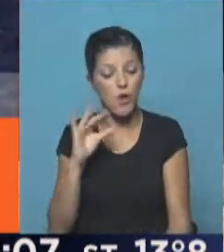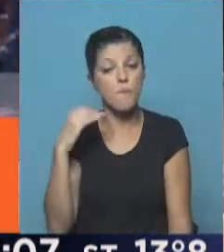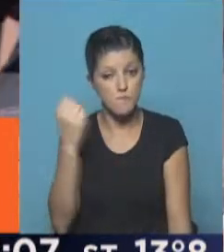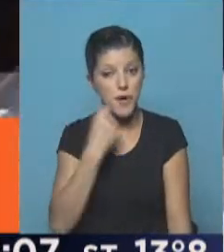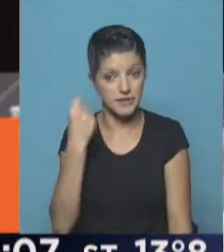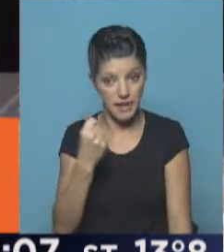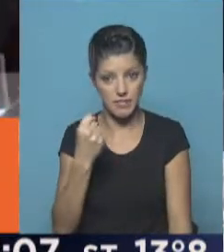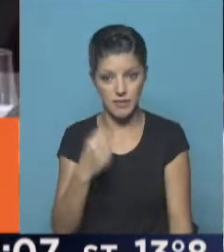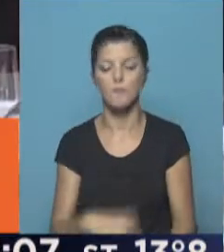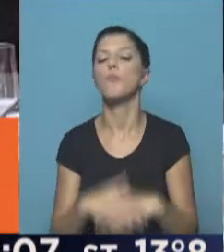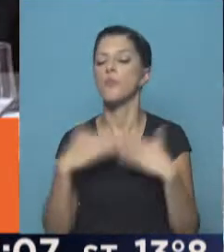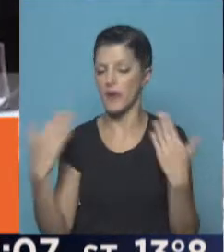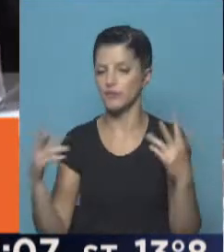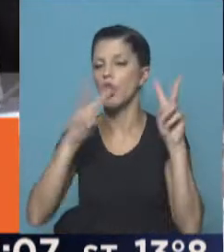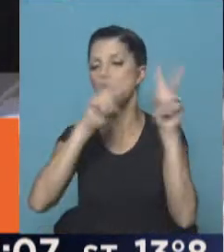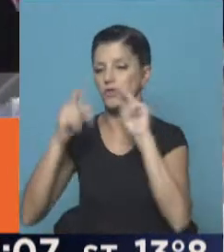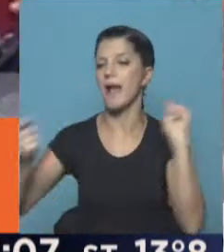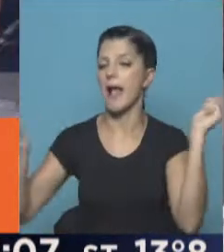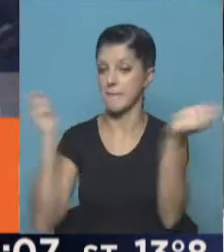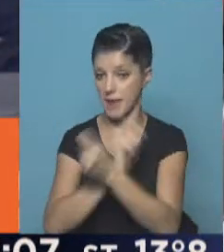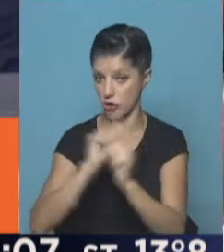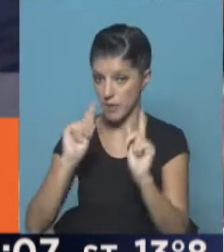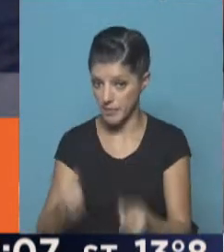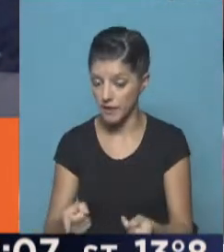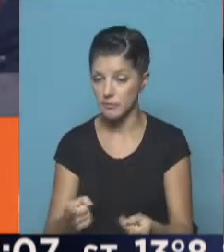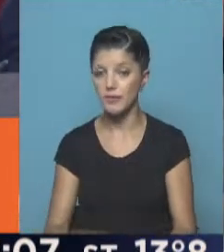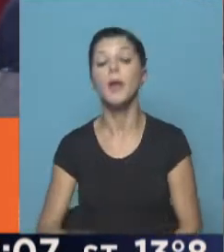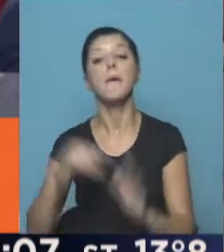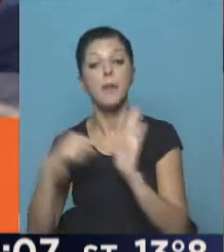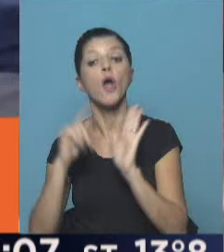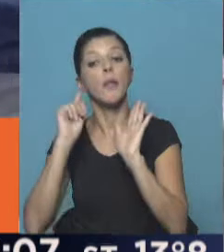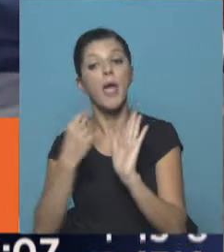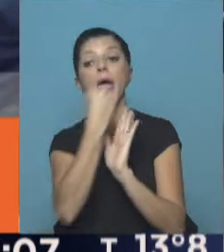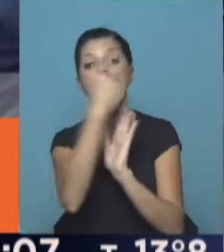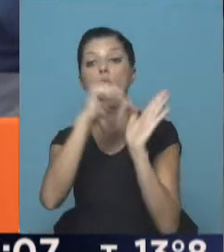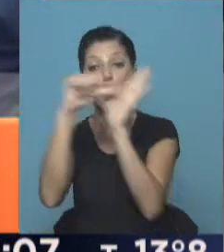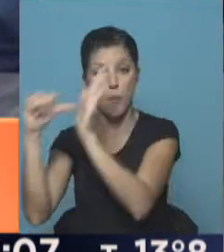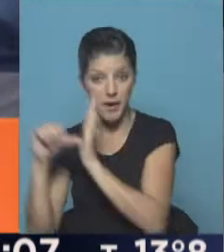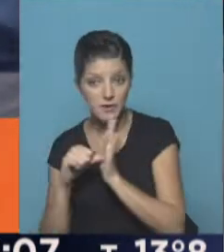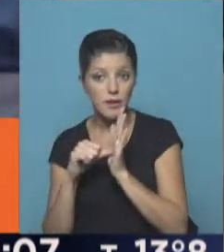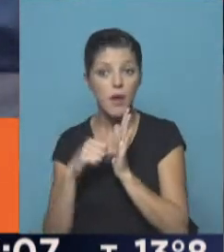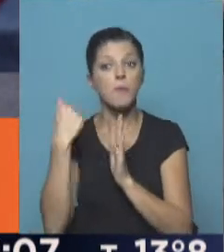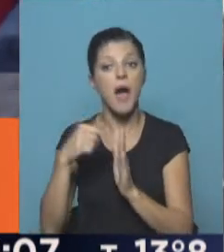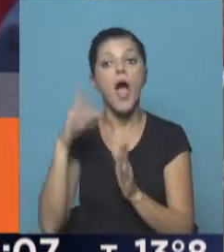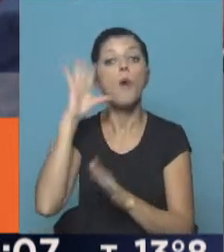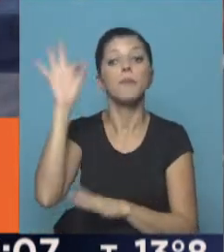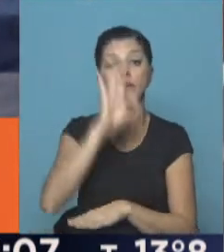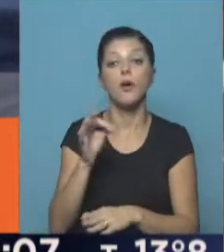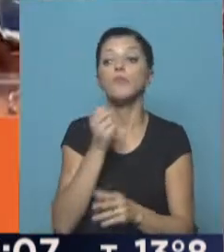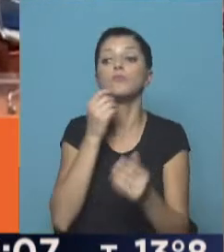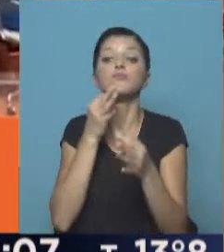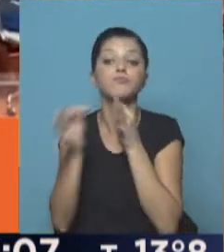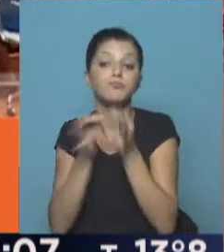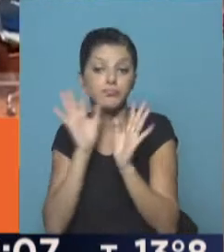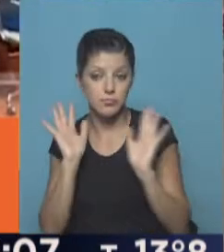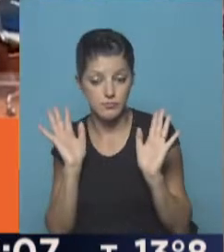que se diversificó mucho. Y además es cierto que cada uno de los países va aportando su mirada y cada uno de los países, como